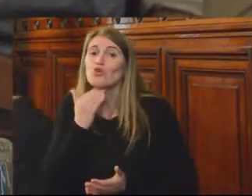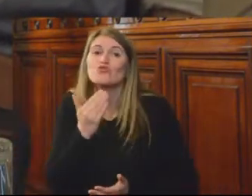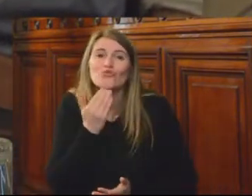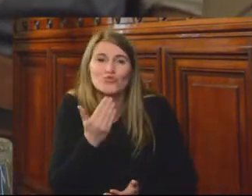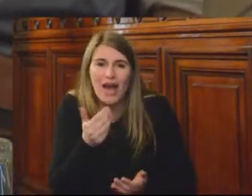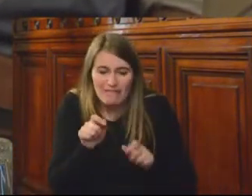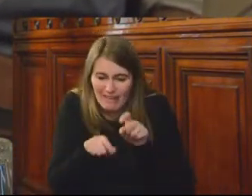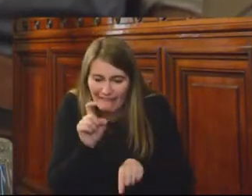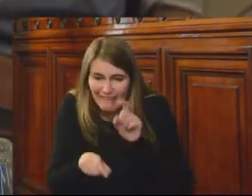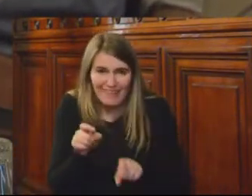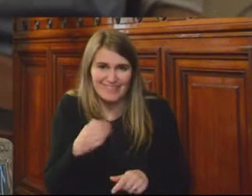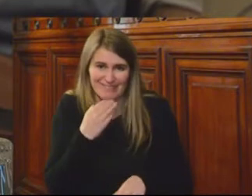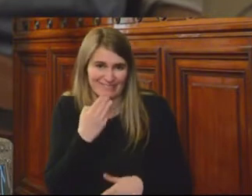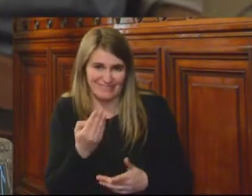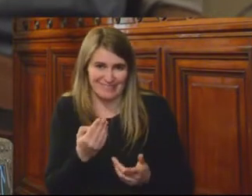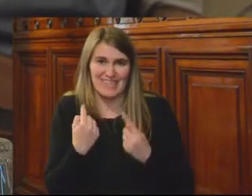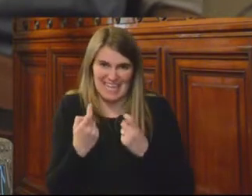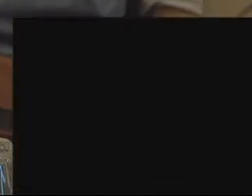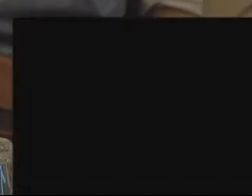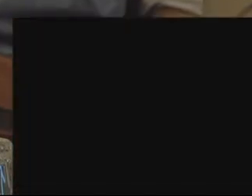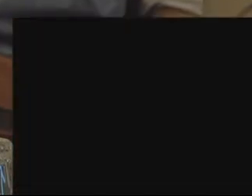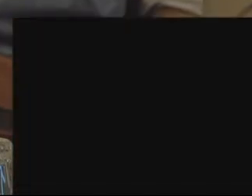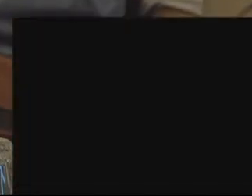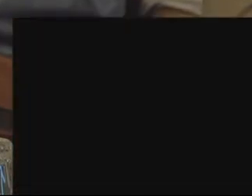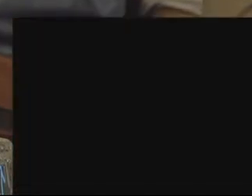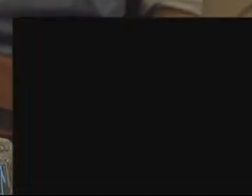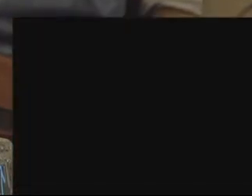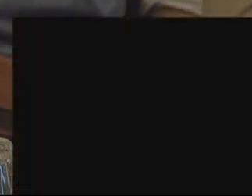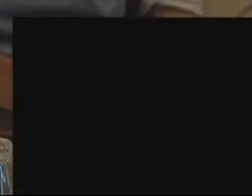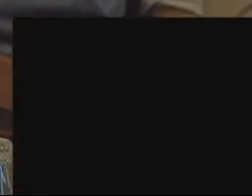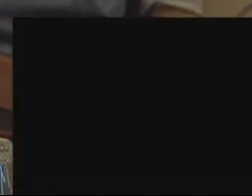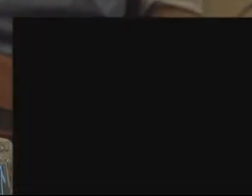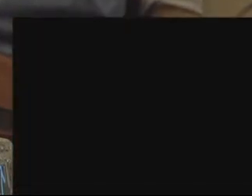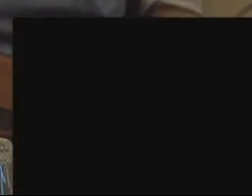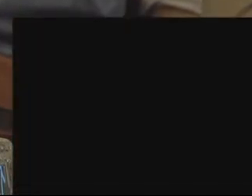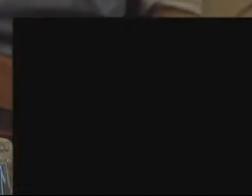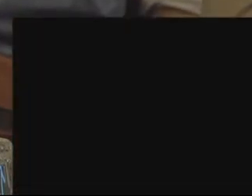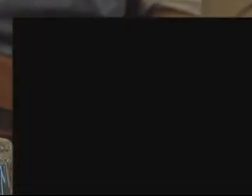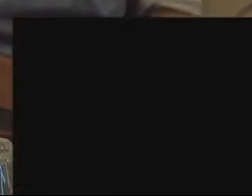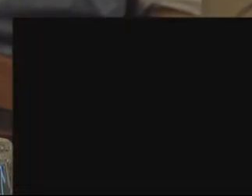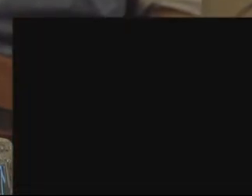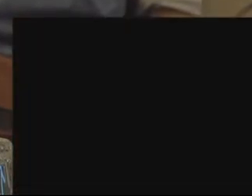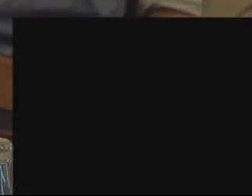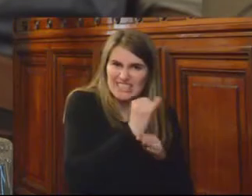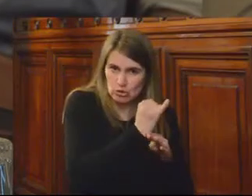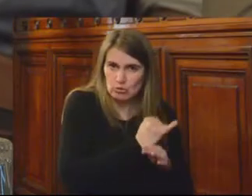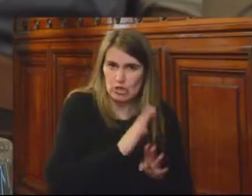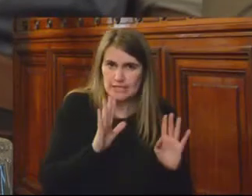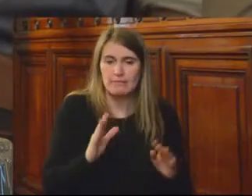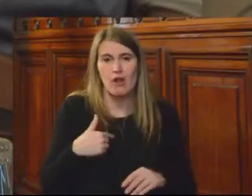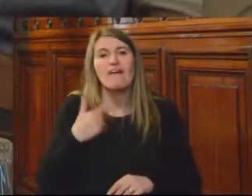trabajar. Entendemos que existen instituciones que trabajan en la materia, pero efectivamente no se llega. Para muestras un botón, yo